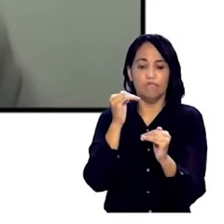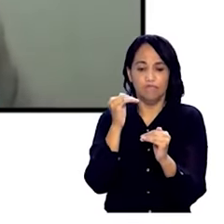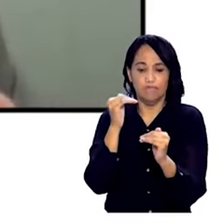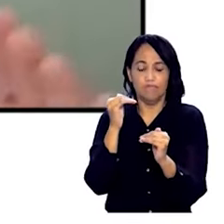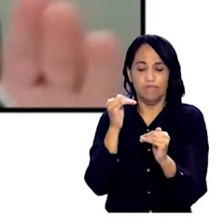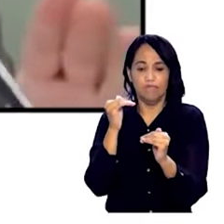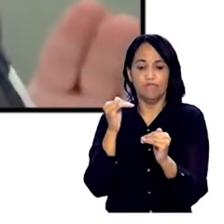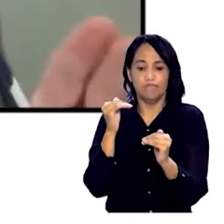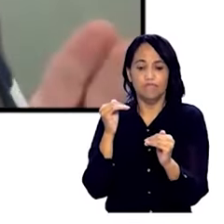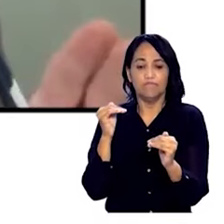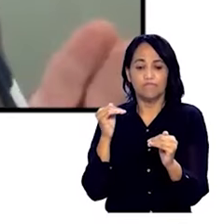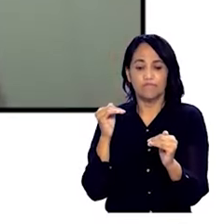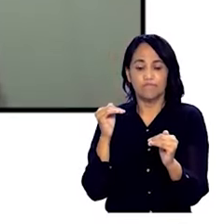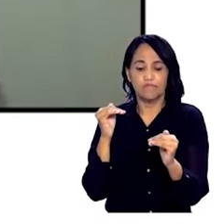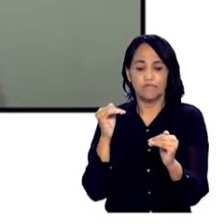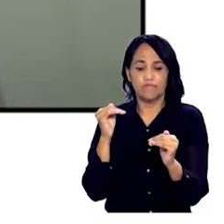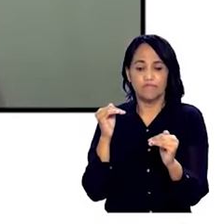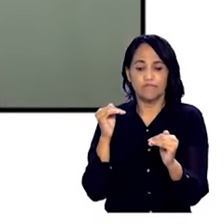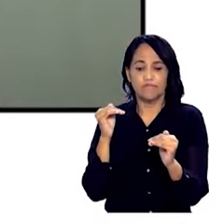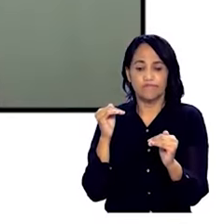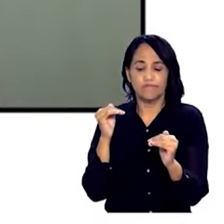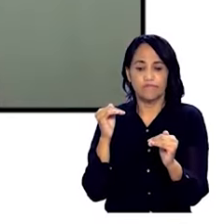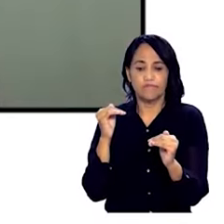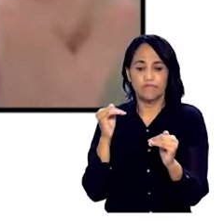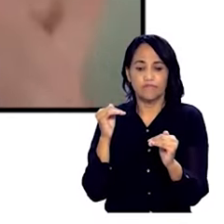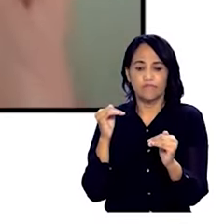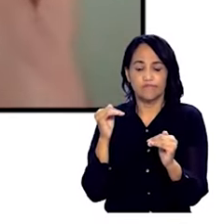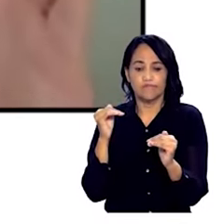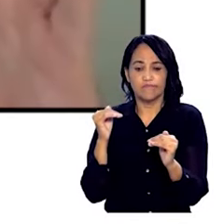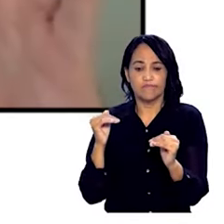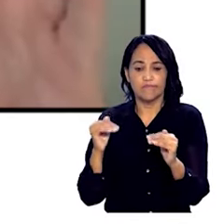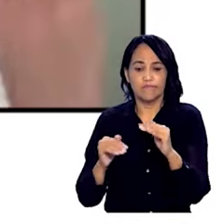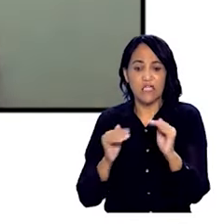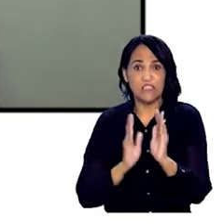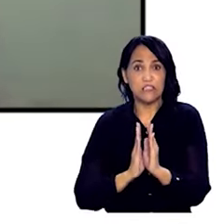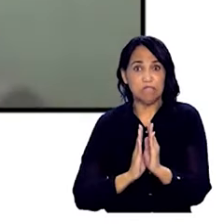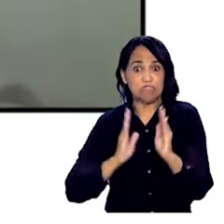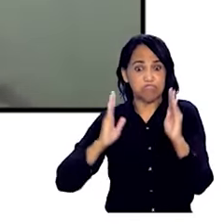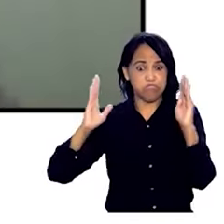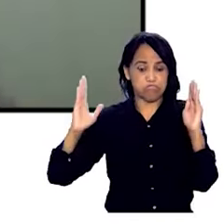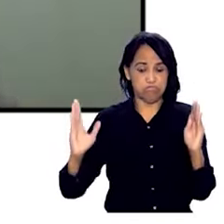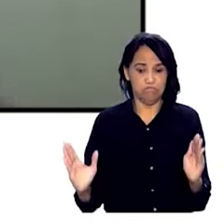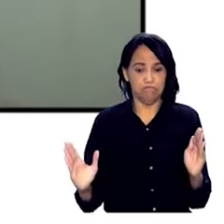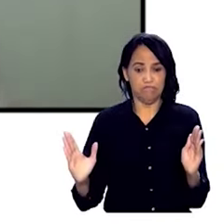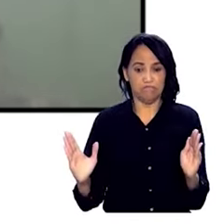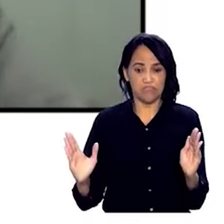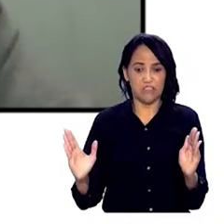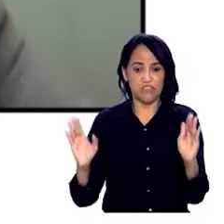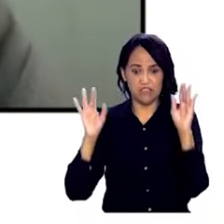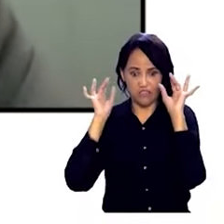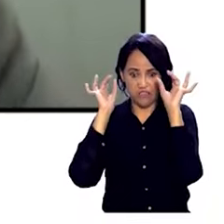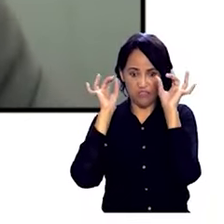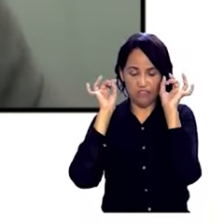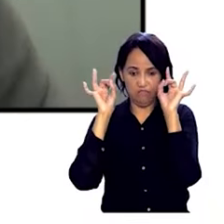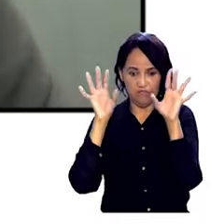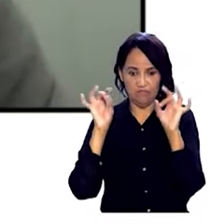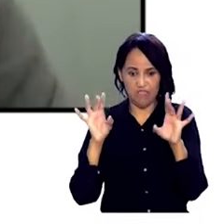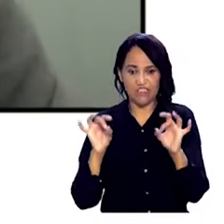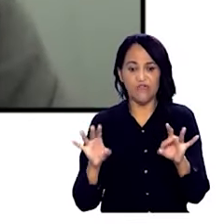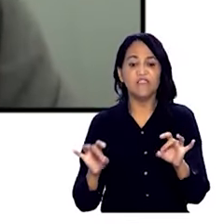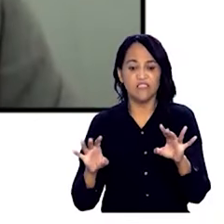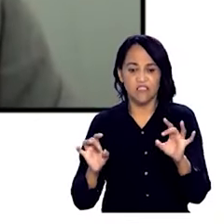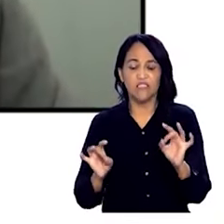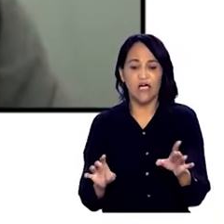Amp discrecional con la que go su agenda Y su competencia Y como vamos a ver otros